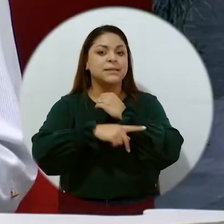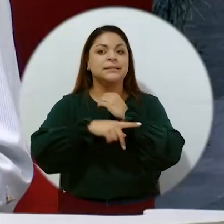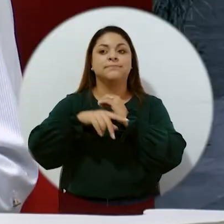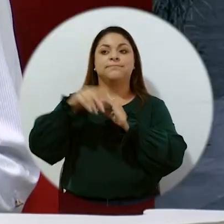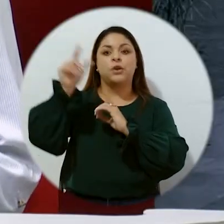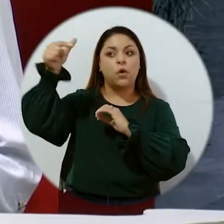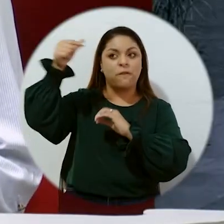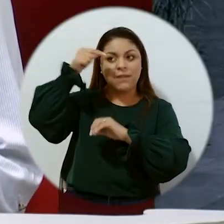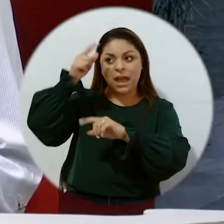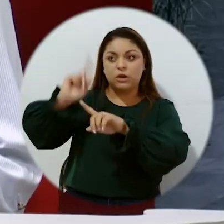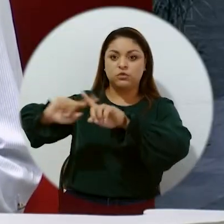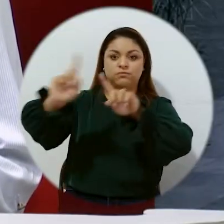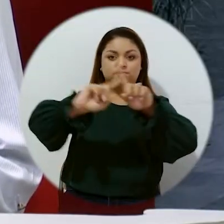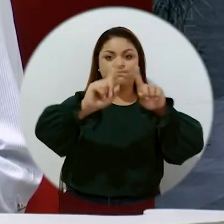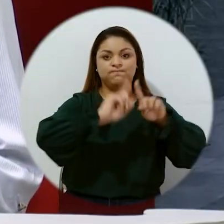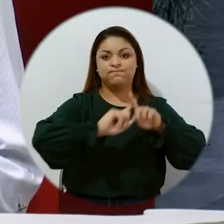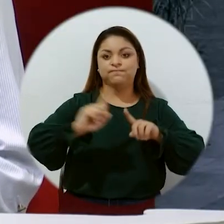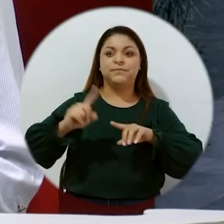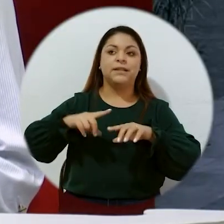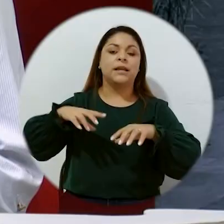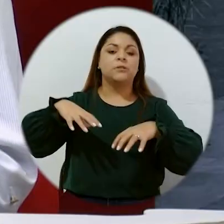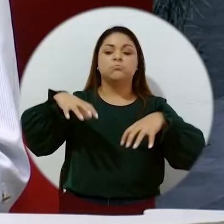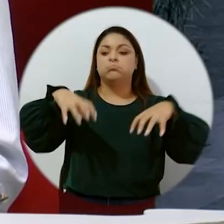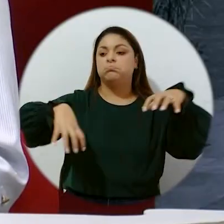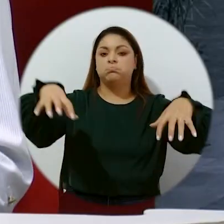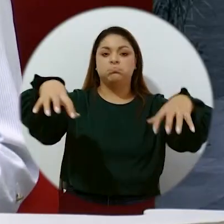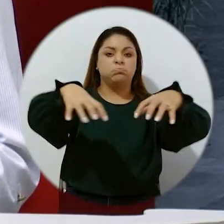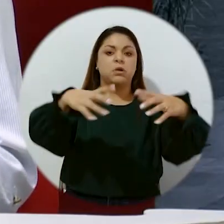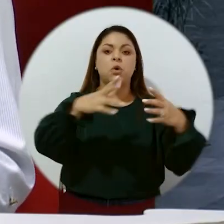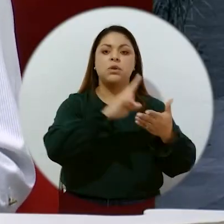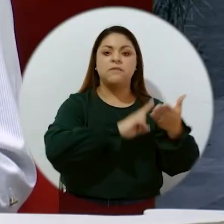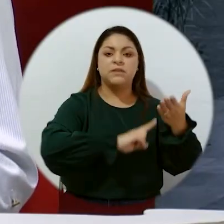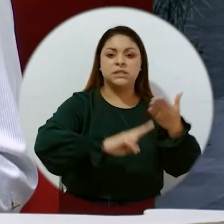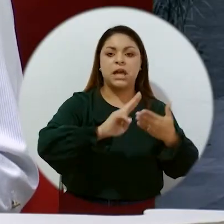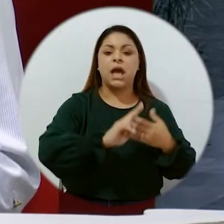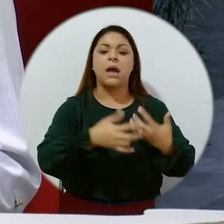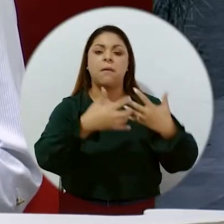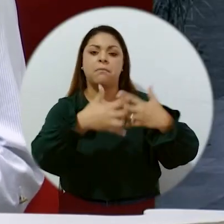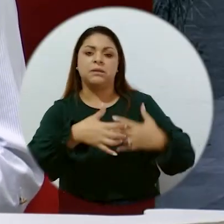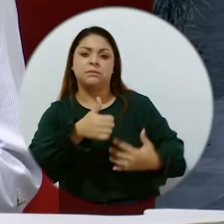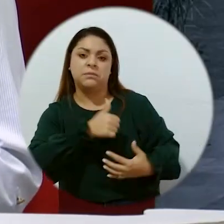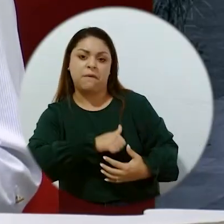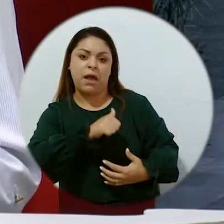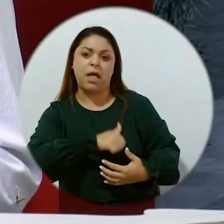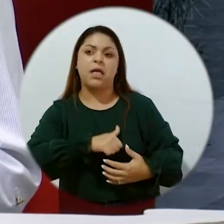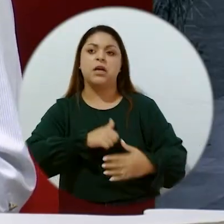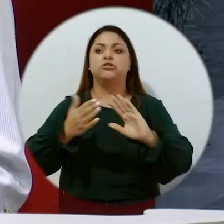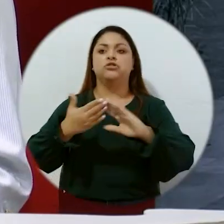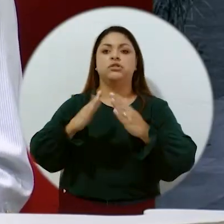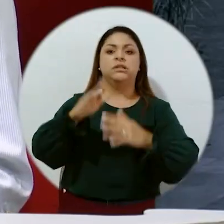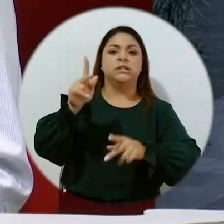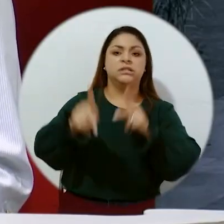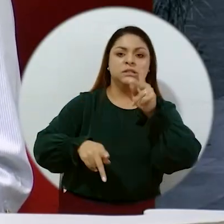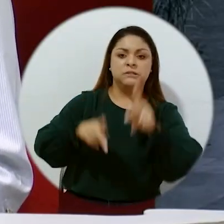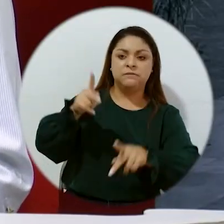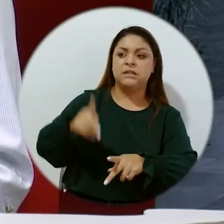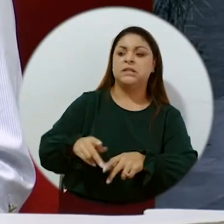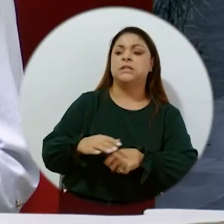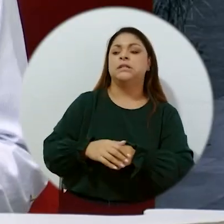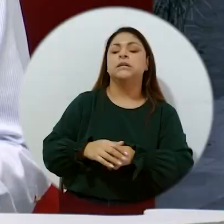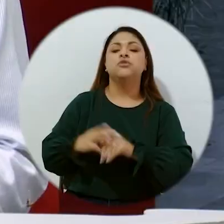estados, sino múltiples actores, la academia, sector privado, sociedad civil